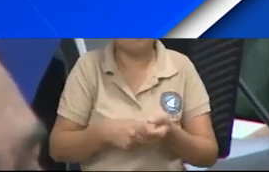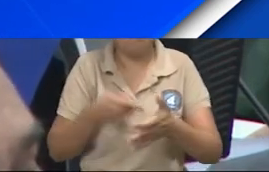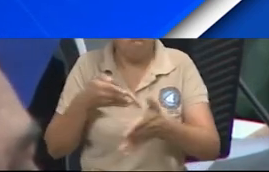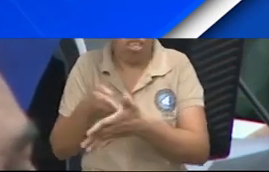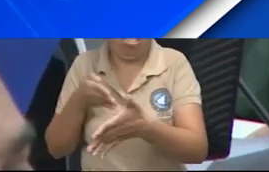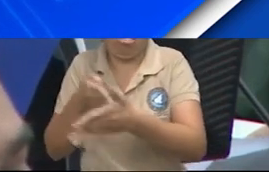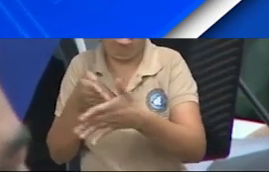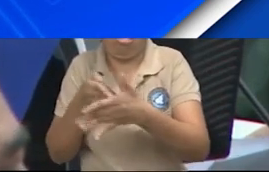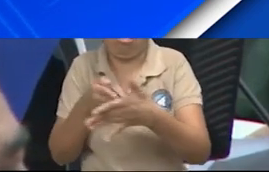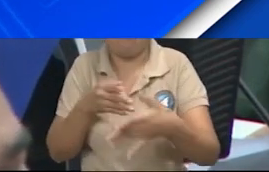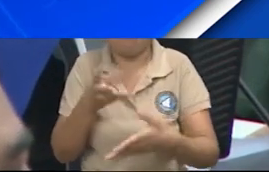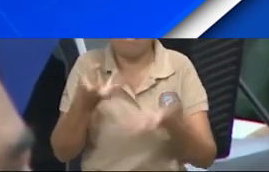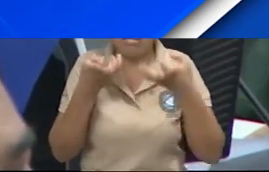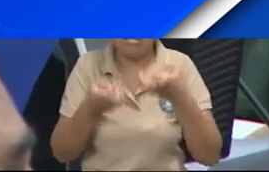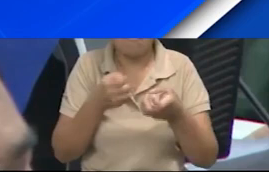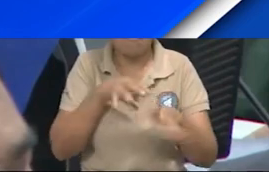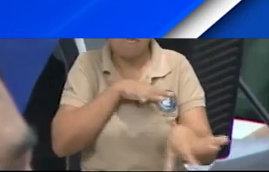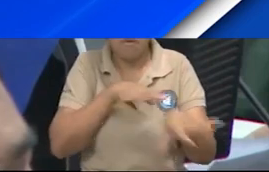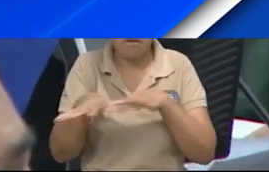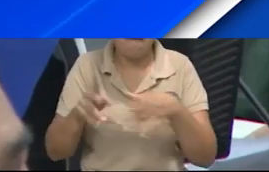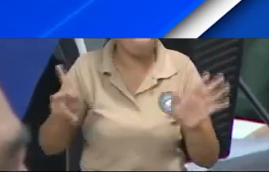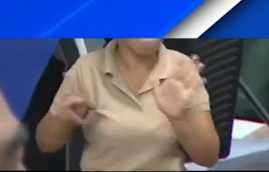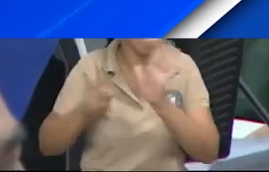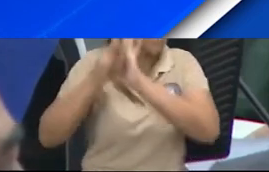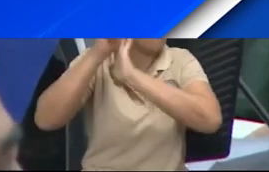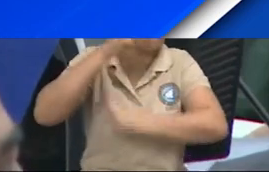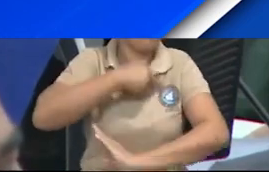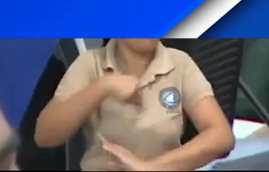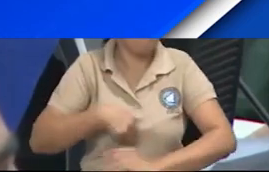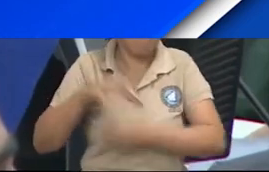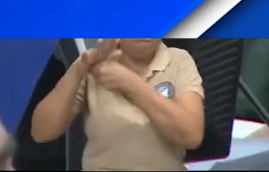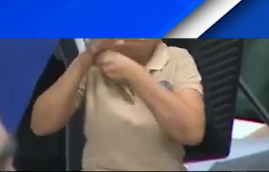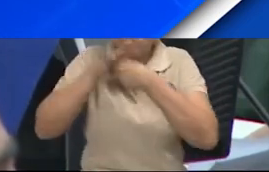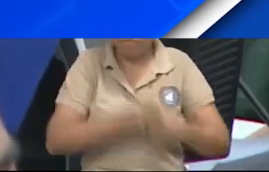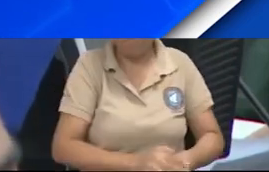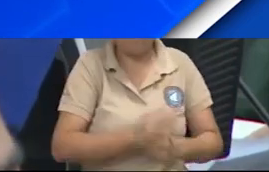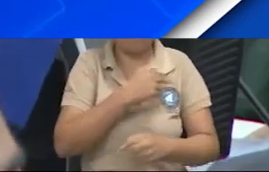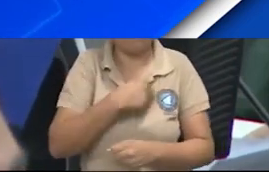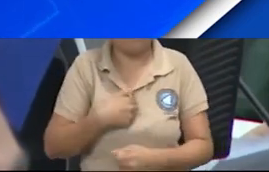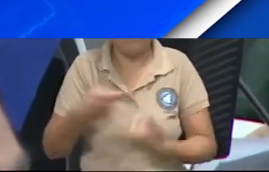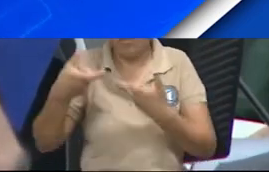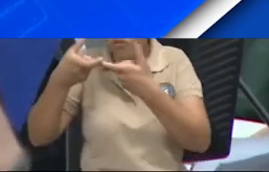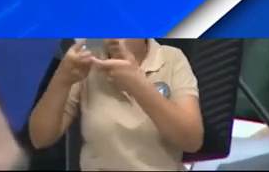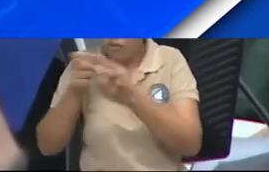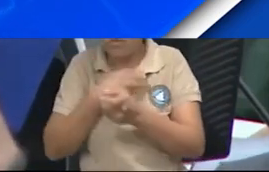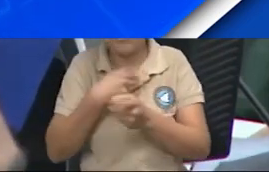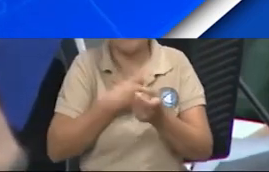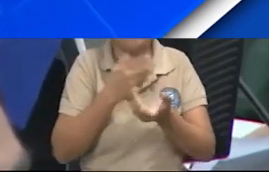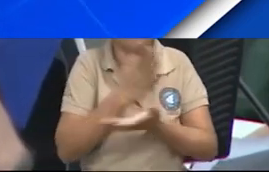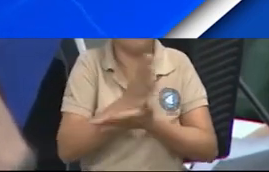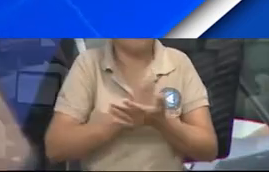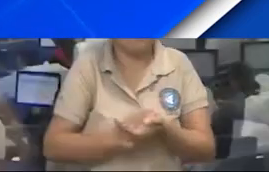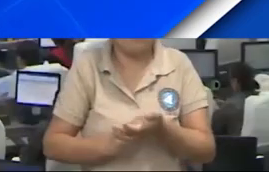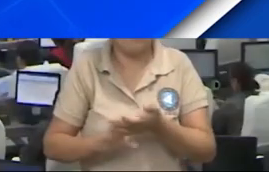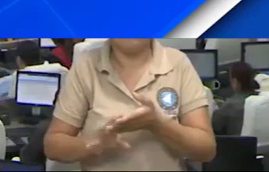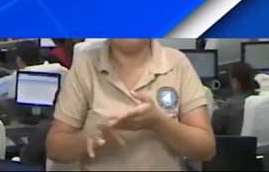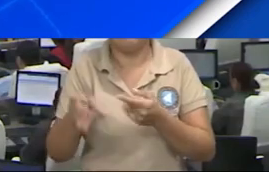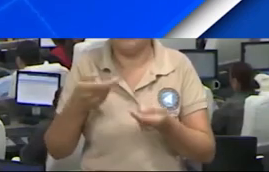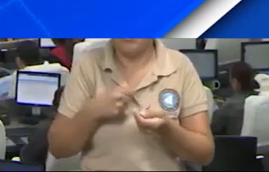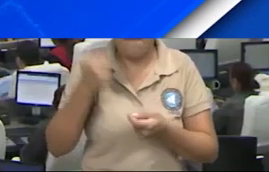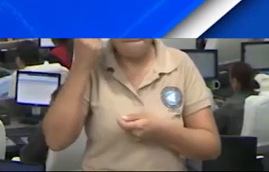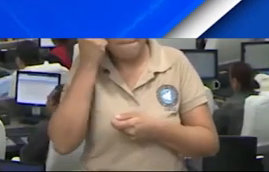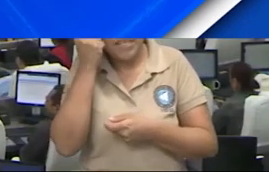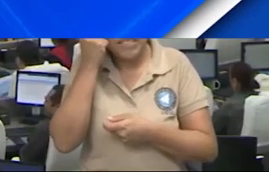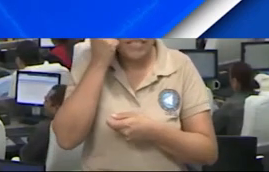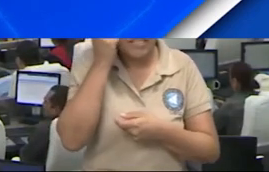ponían todo su empeño en impedir, prohibir y reprimir cualquier intento de organización. Era una utopía